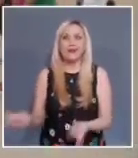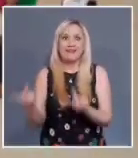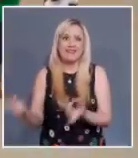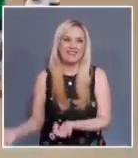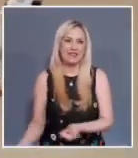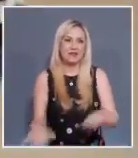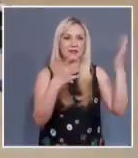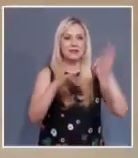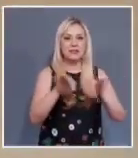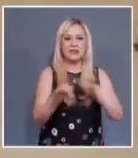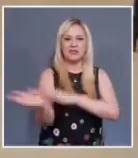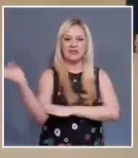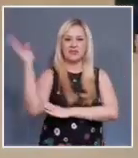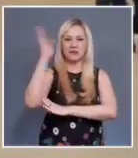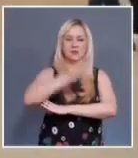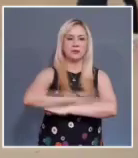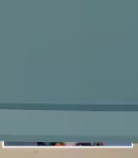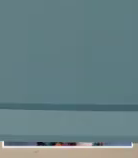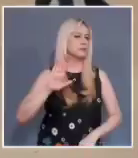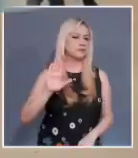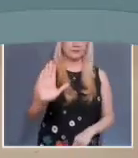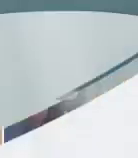Federación, Lorena Sánchez Cabrera.